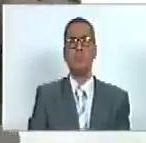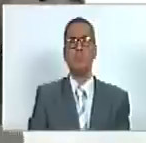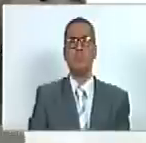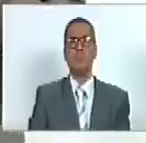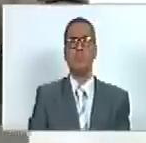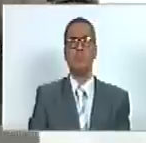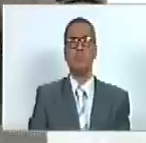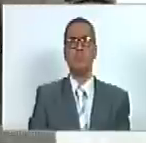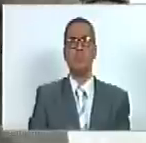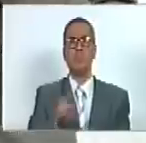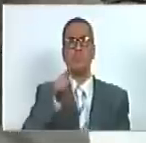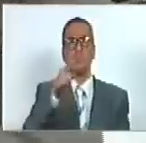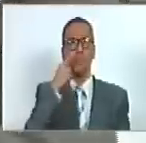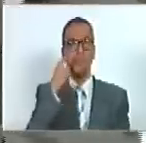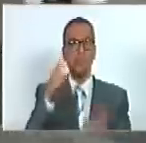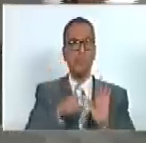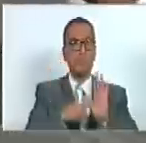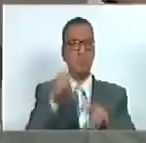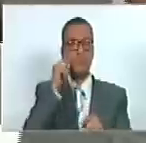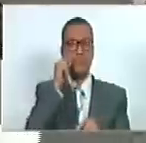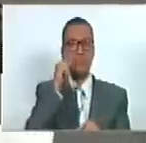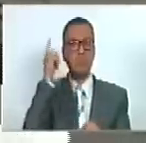Este que está aquí,